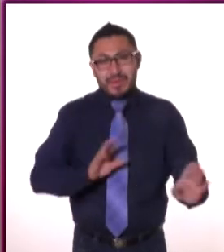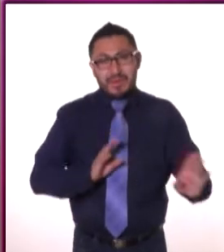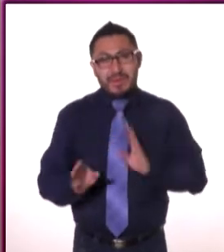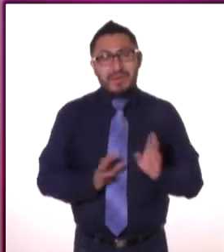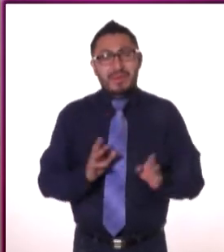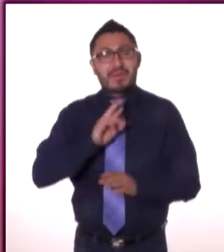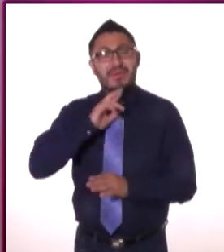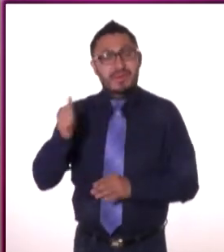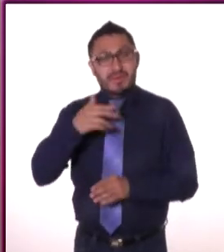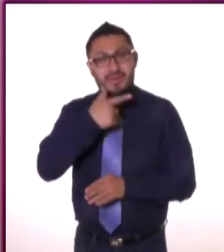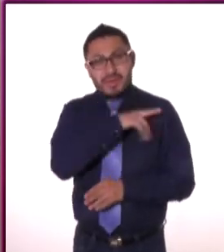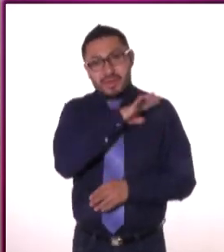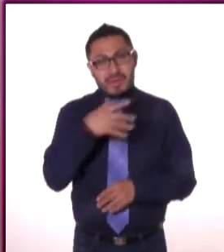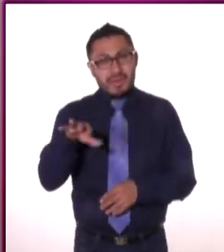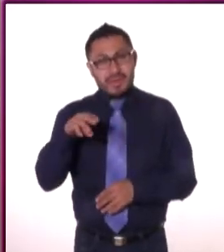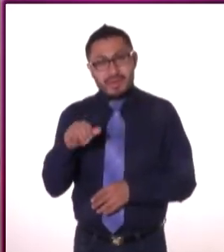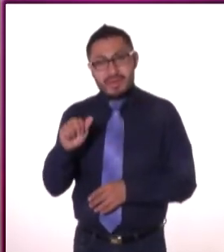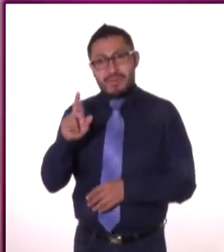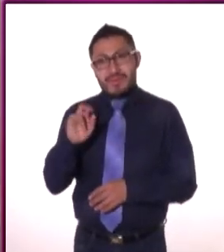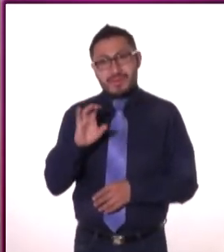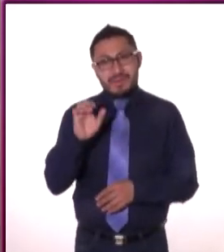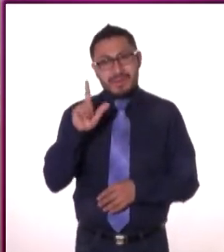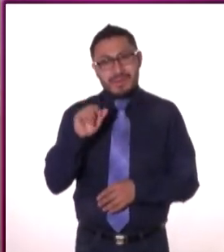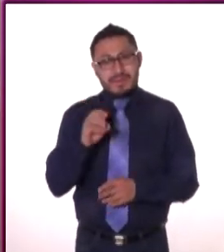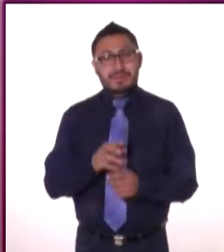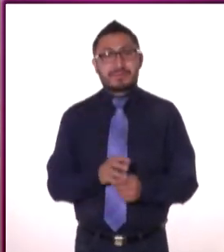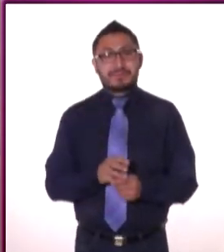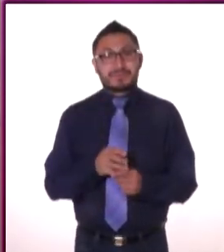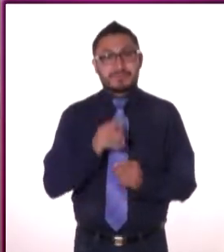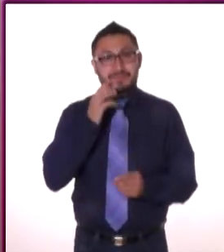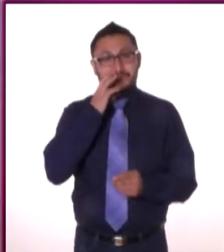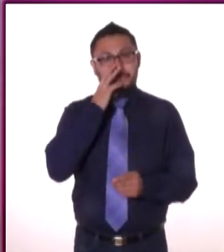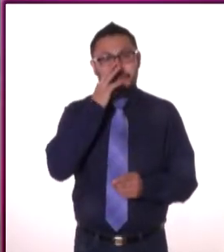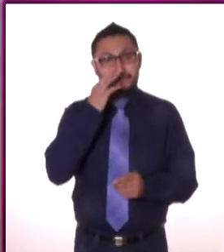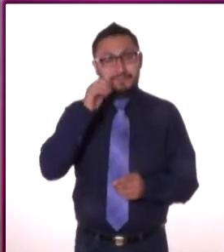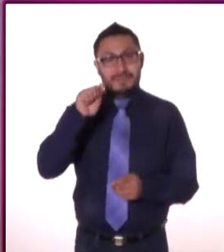parte del ejército romano del general Marcelo.